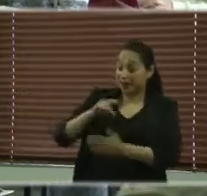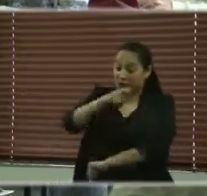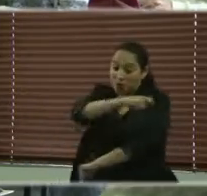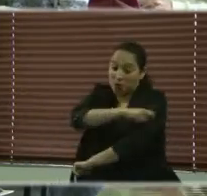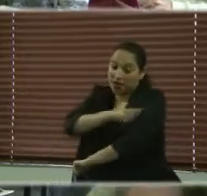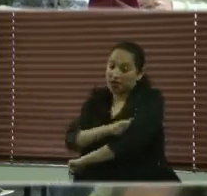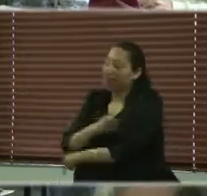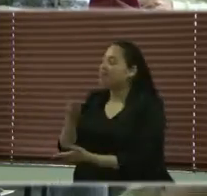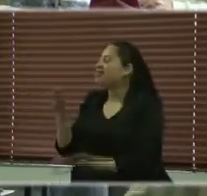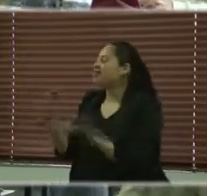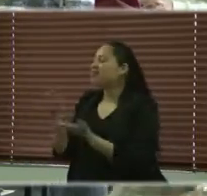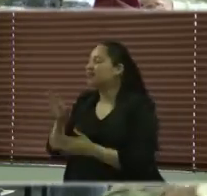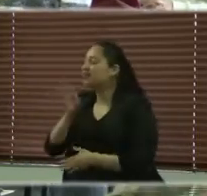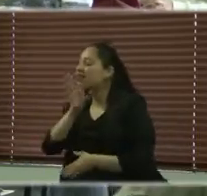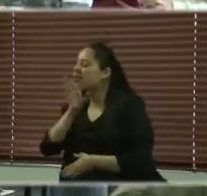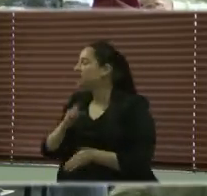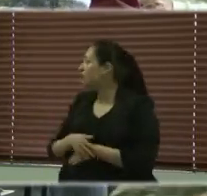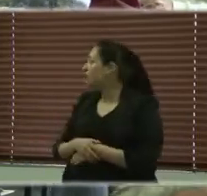de